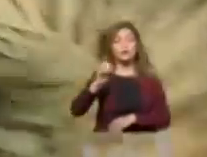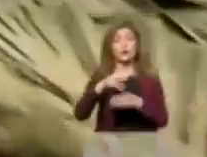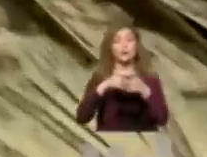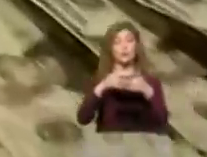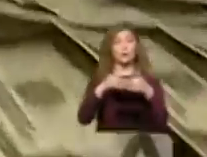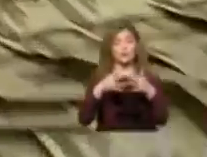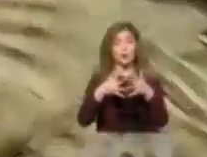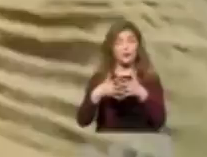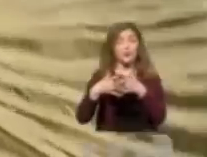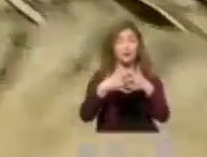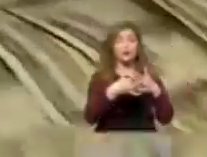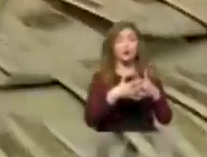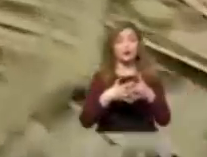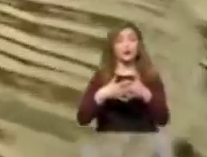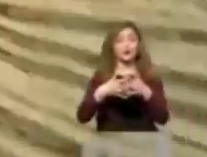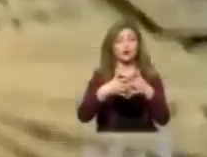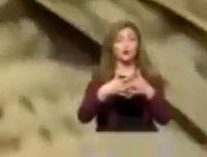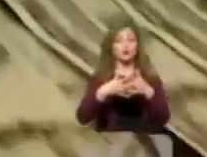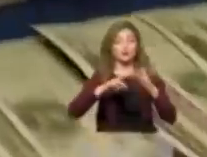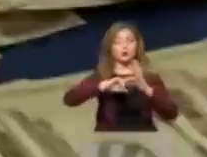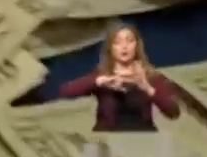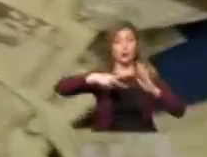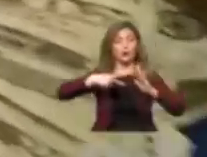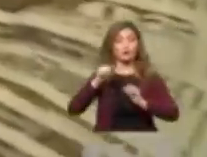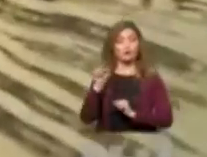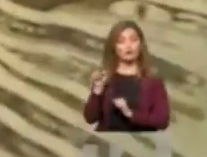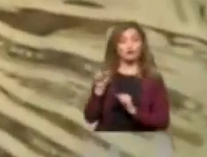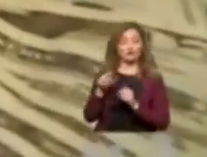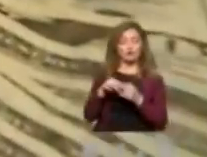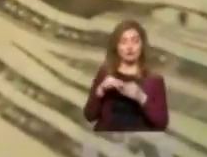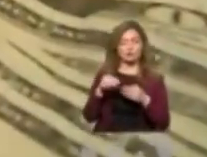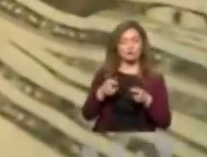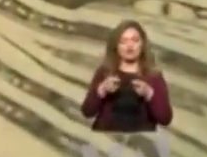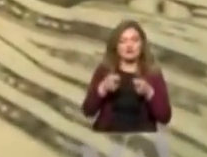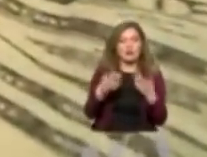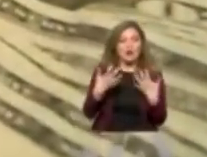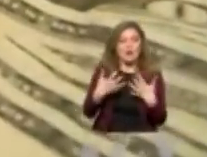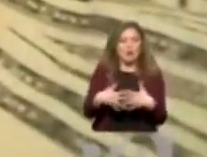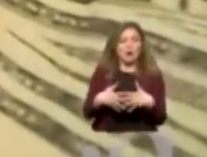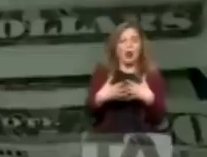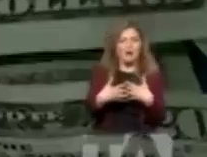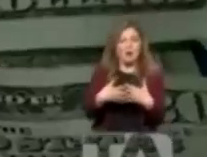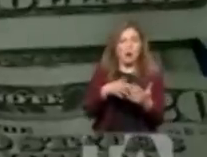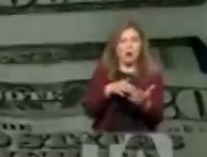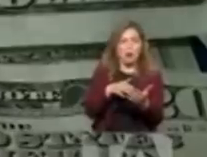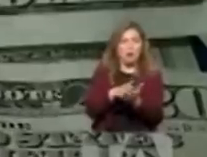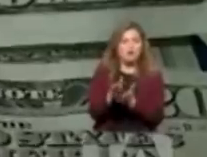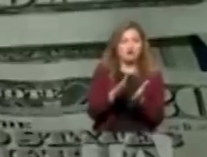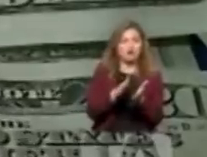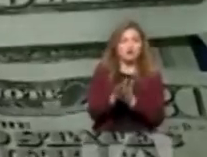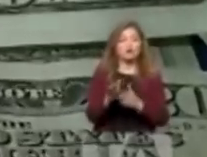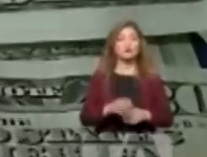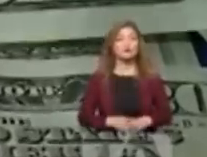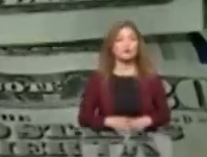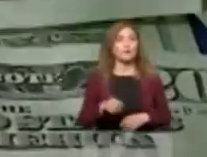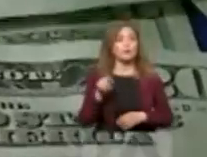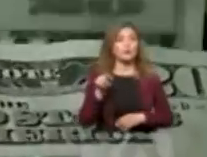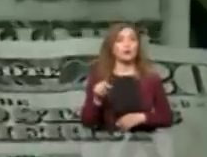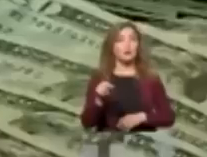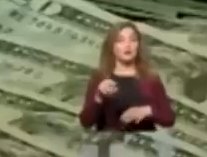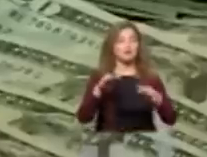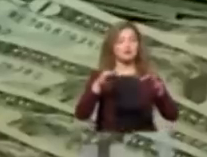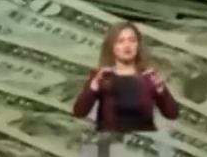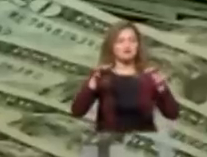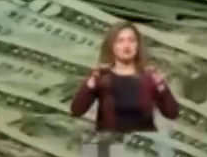$23.980 americanos. Dada la tecnología, estos billetes pudieron haber sido hechos en una copiadora. Estos billetes no tienen